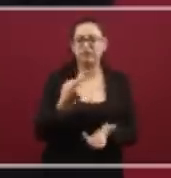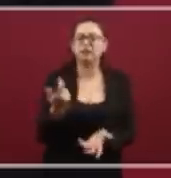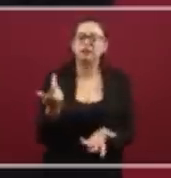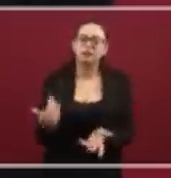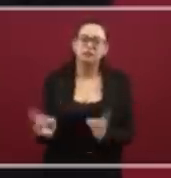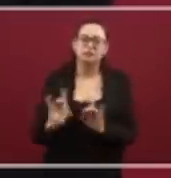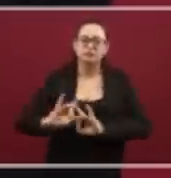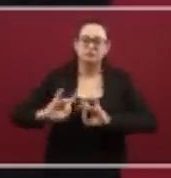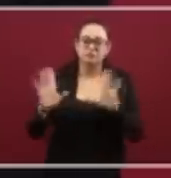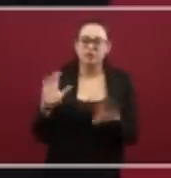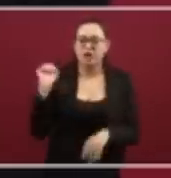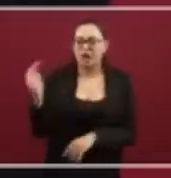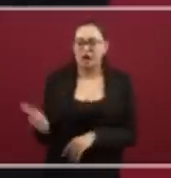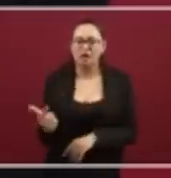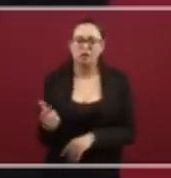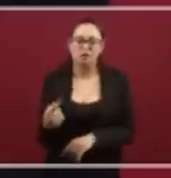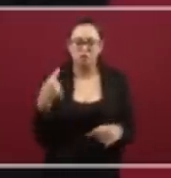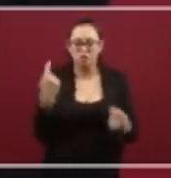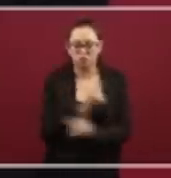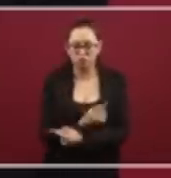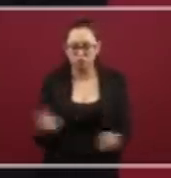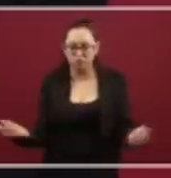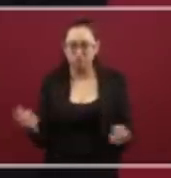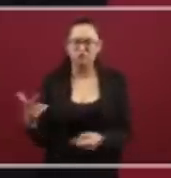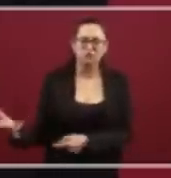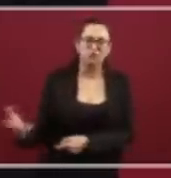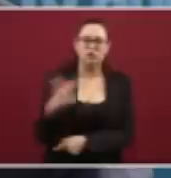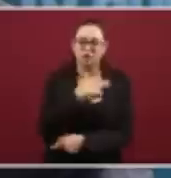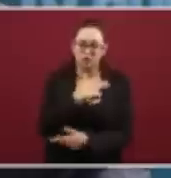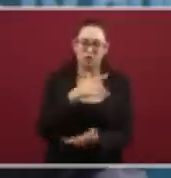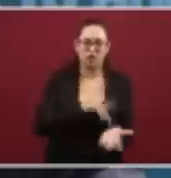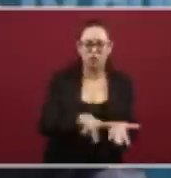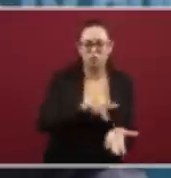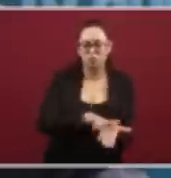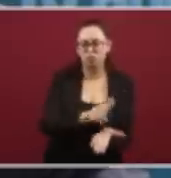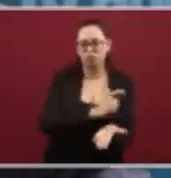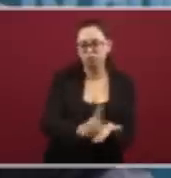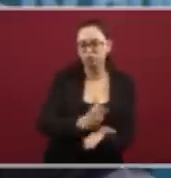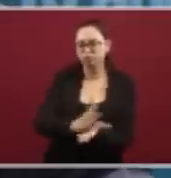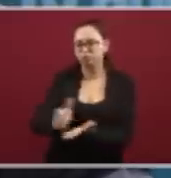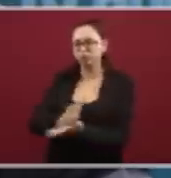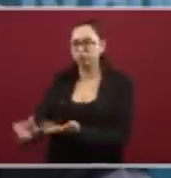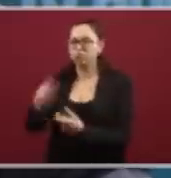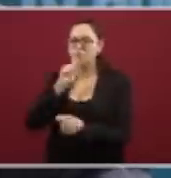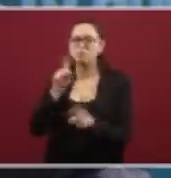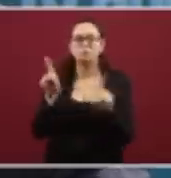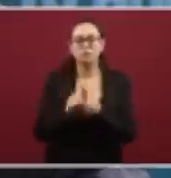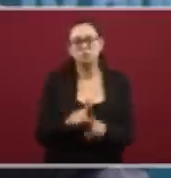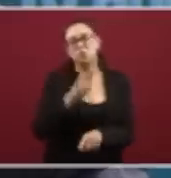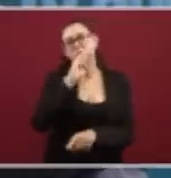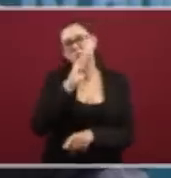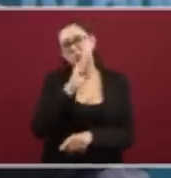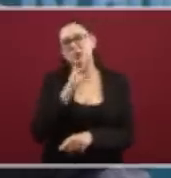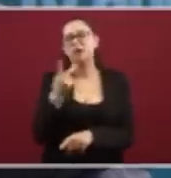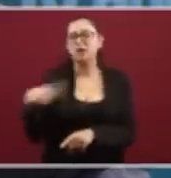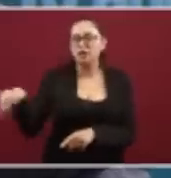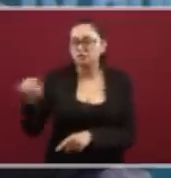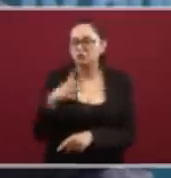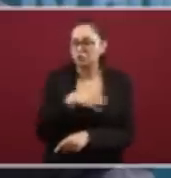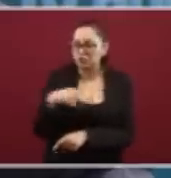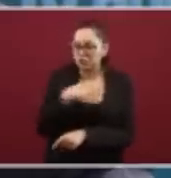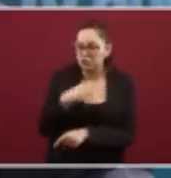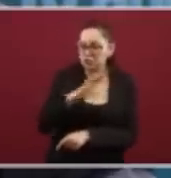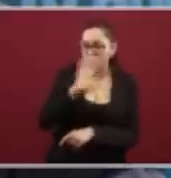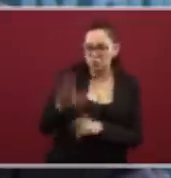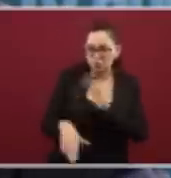extraordinarias para los menores de edad que resultaron lesionados para las madres de los menores fallecidos para los menores lesionados